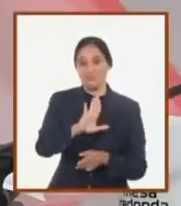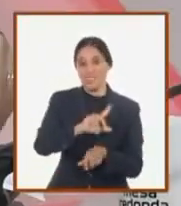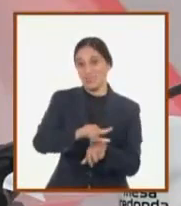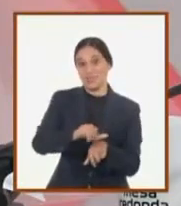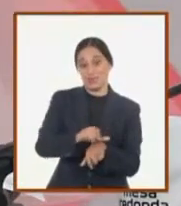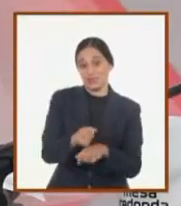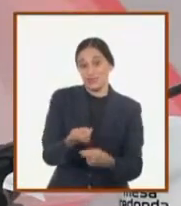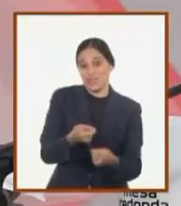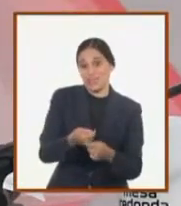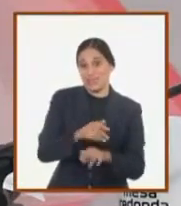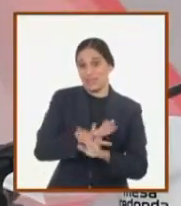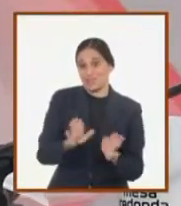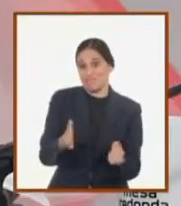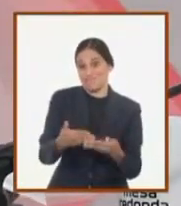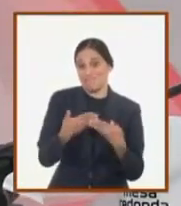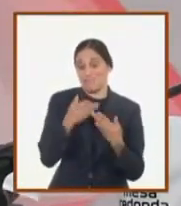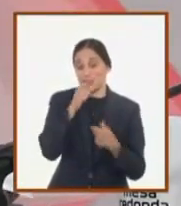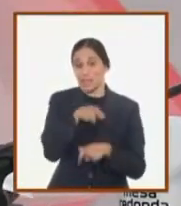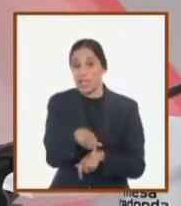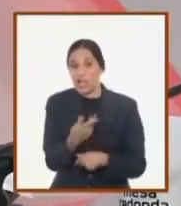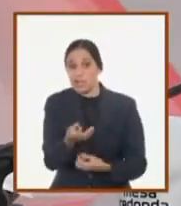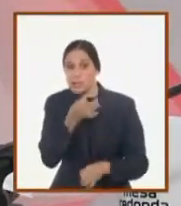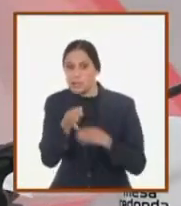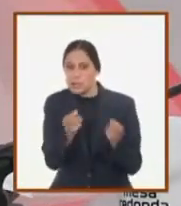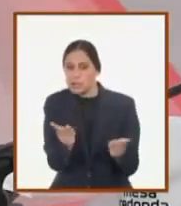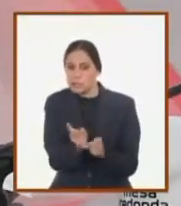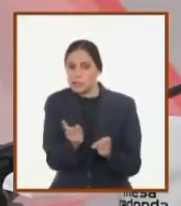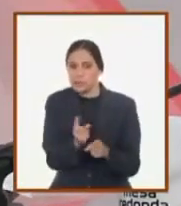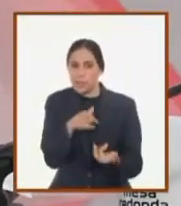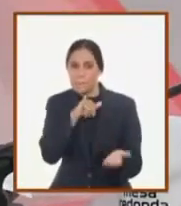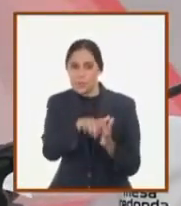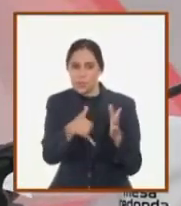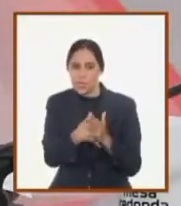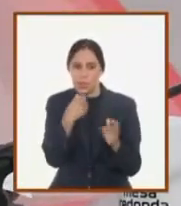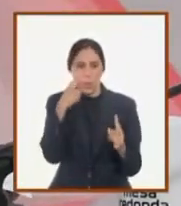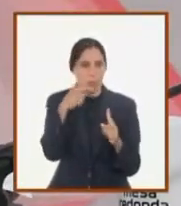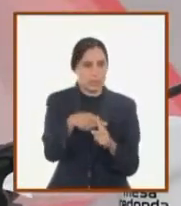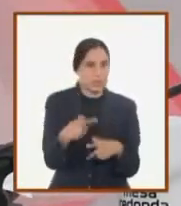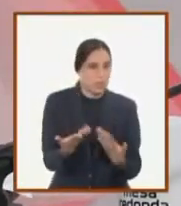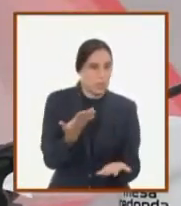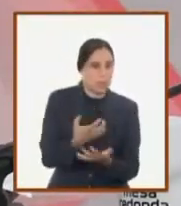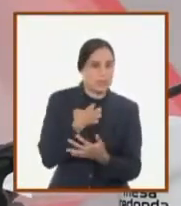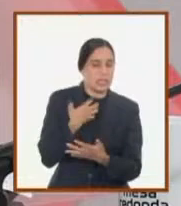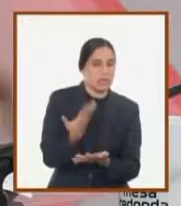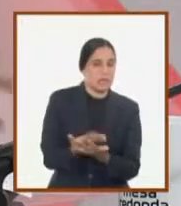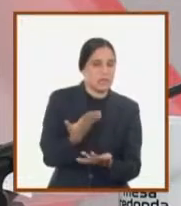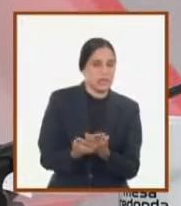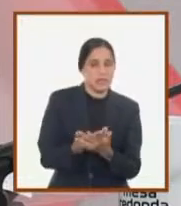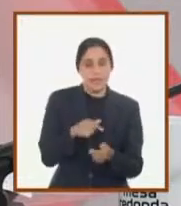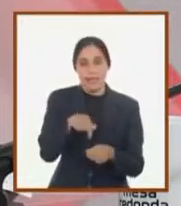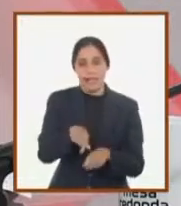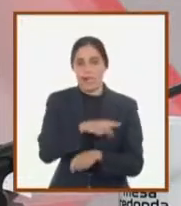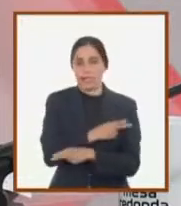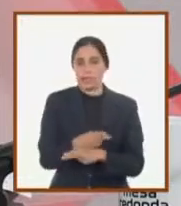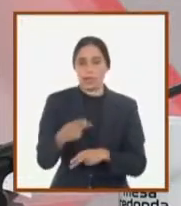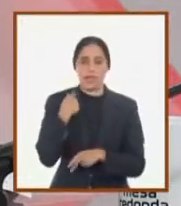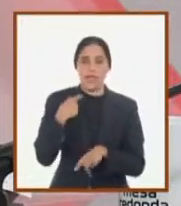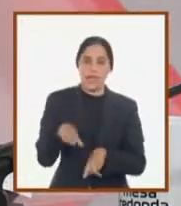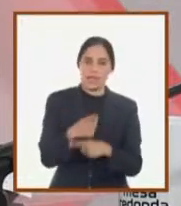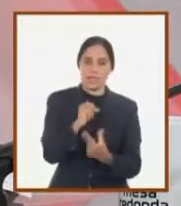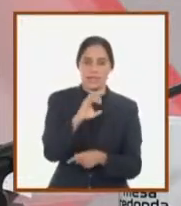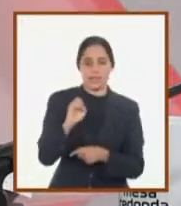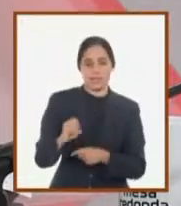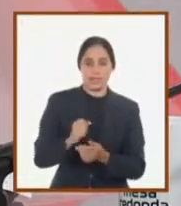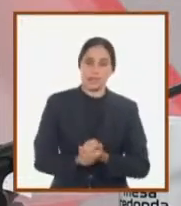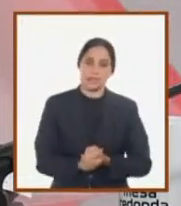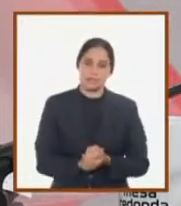tanto por hacer pero Cuáles son hoy los retos las proyecciones que tiene la oficina de asuntos históricos ya en su 60 aniversario Bueno yo an